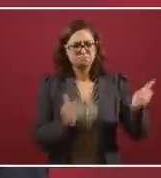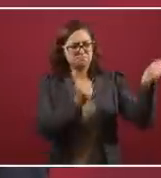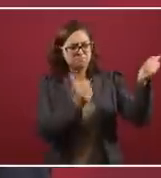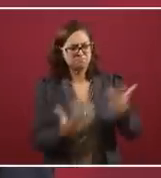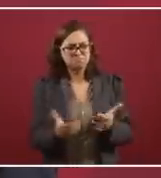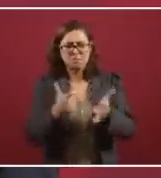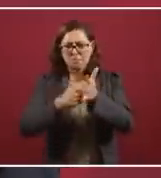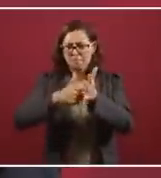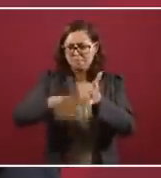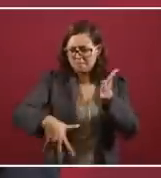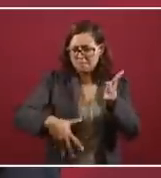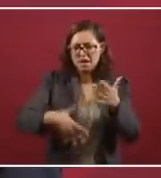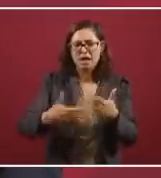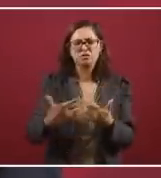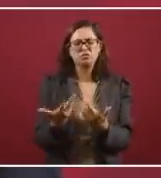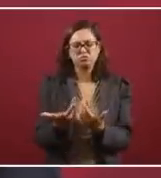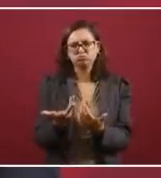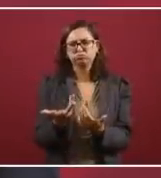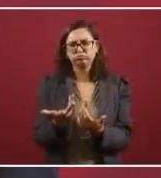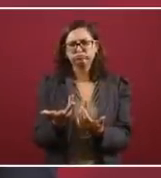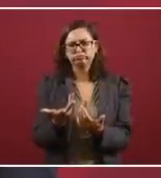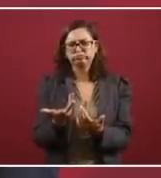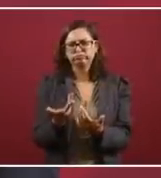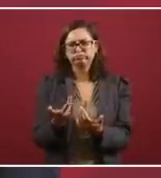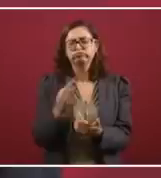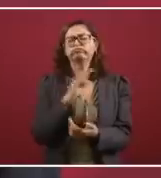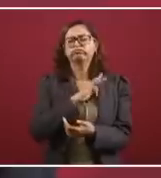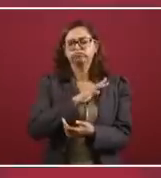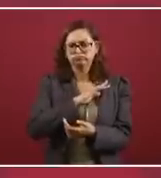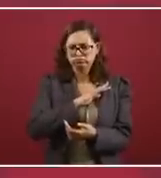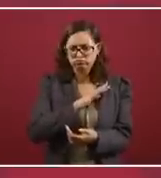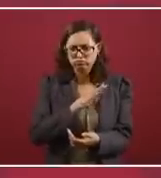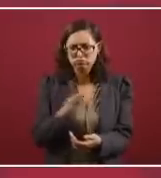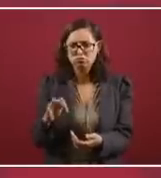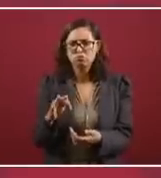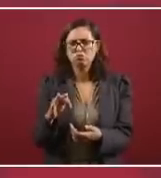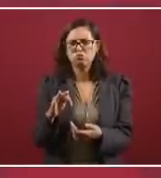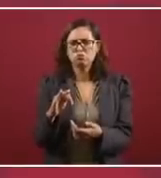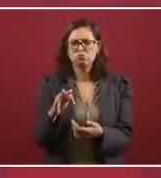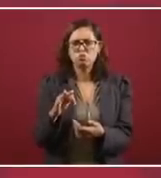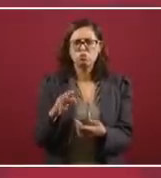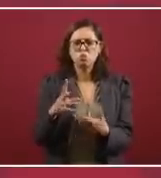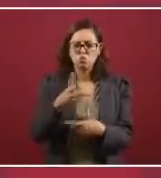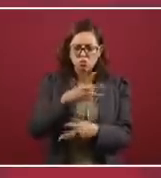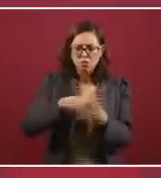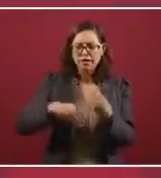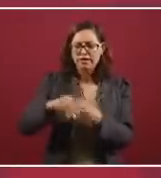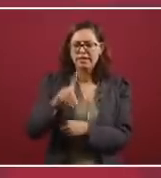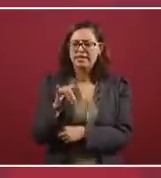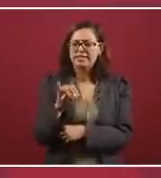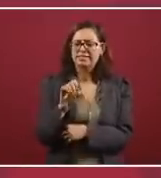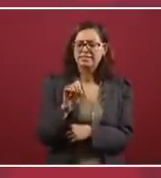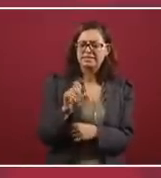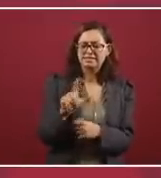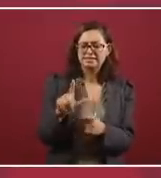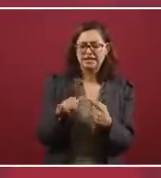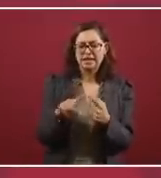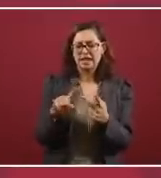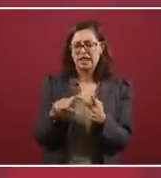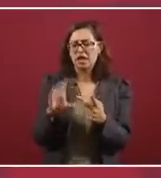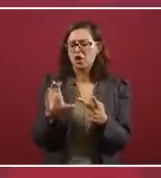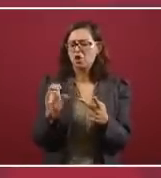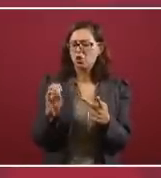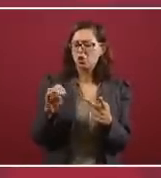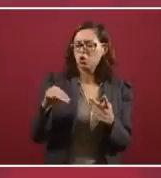muy económico, muy barato, que va a permitir sustituir el diésel y el combustóleo, que no solo